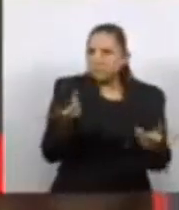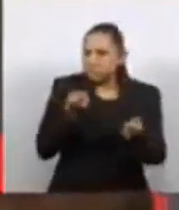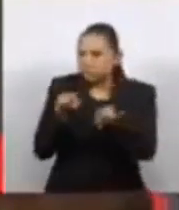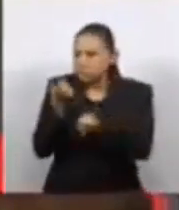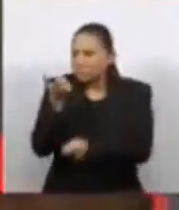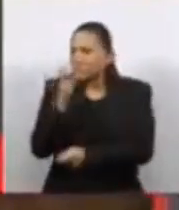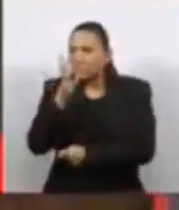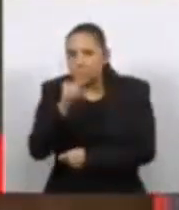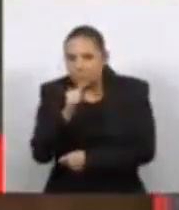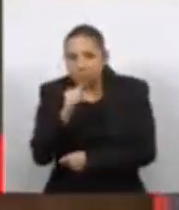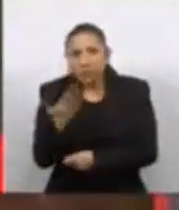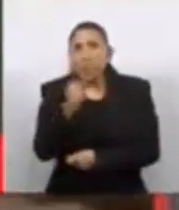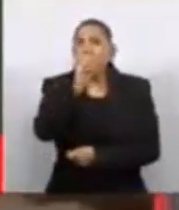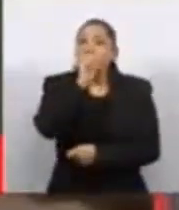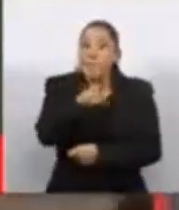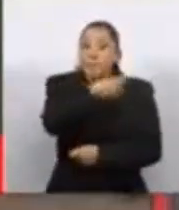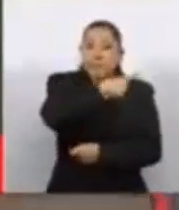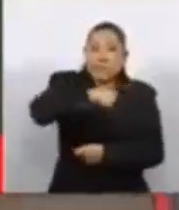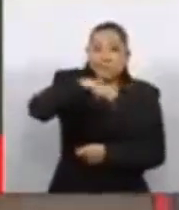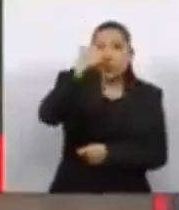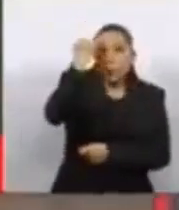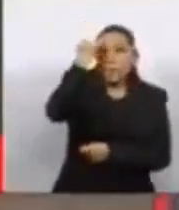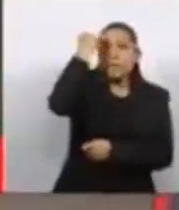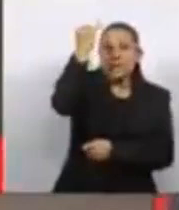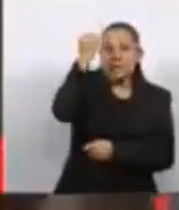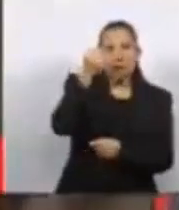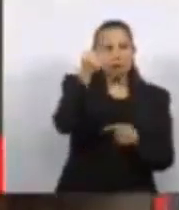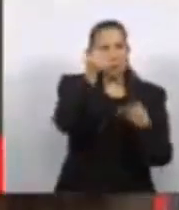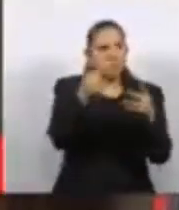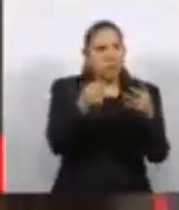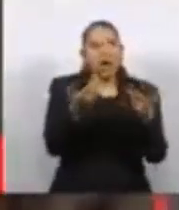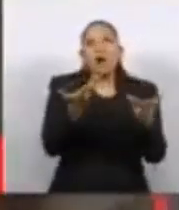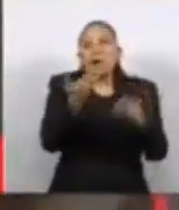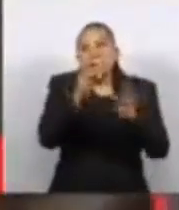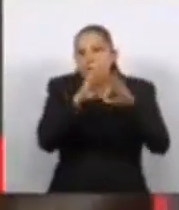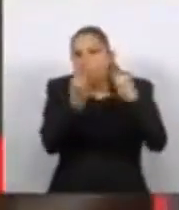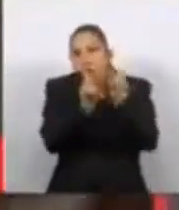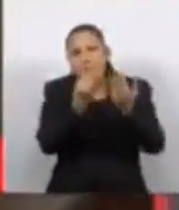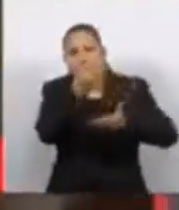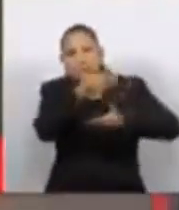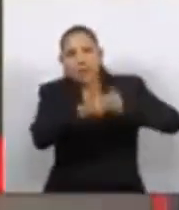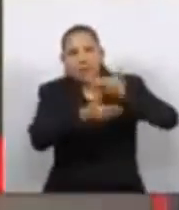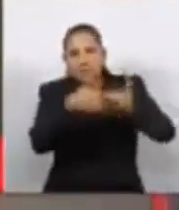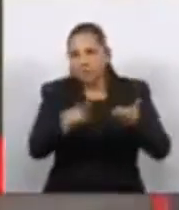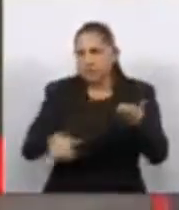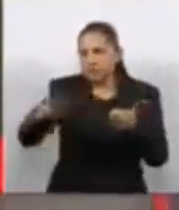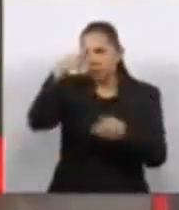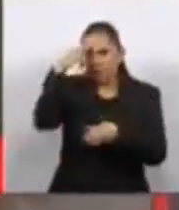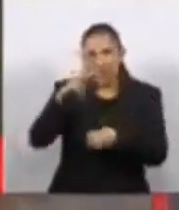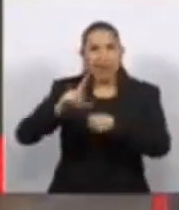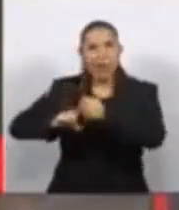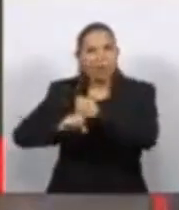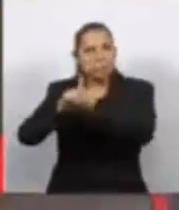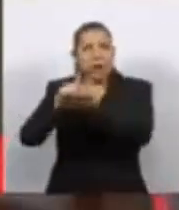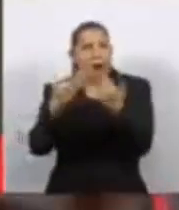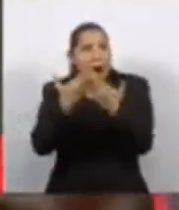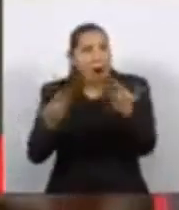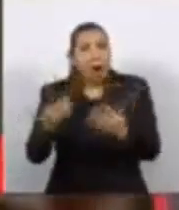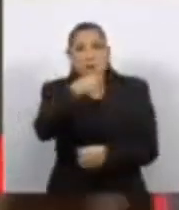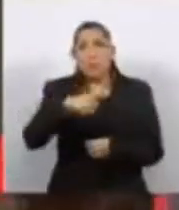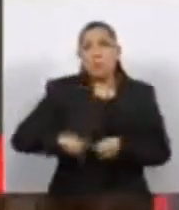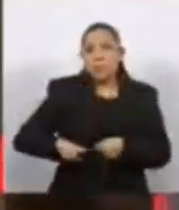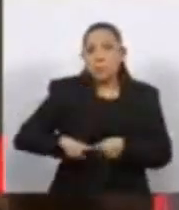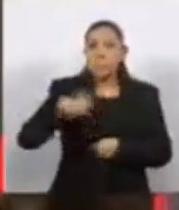lastimado irreparablemente a México durante más de una década, como un gobierno que hoy decide darle continuidad y profundizar